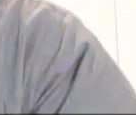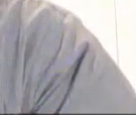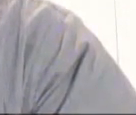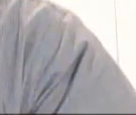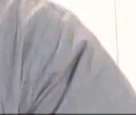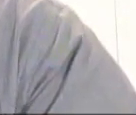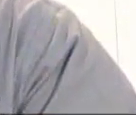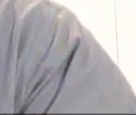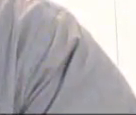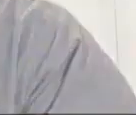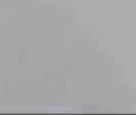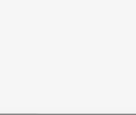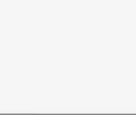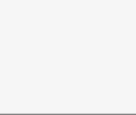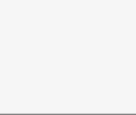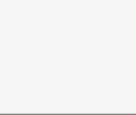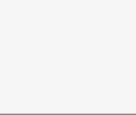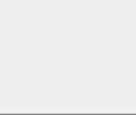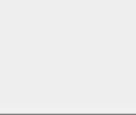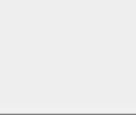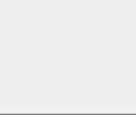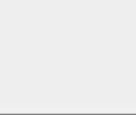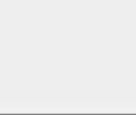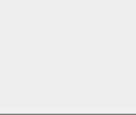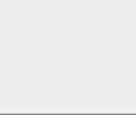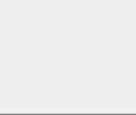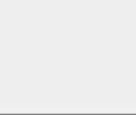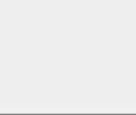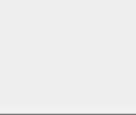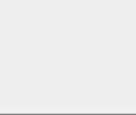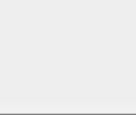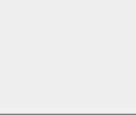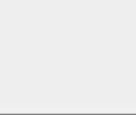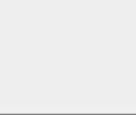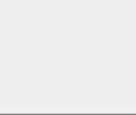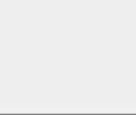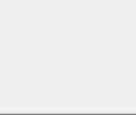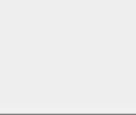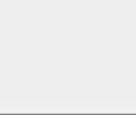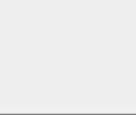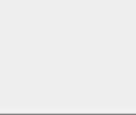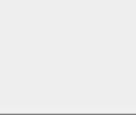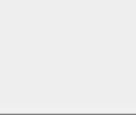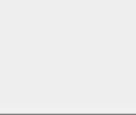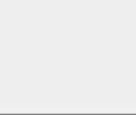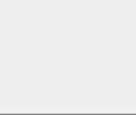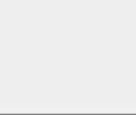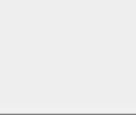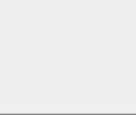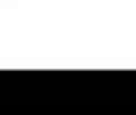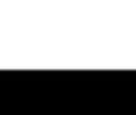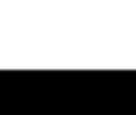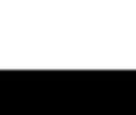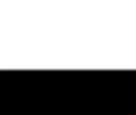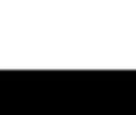de empresa es muy complicado en Costa Rica. Conciencia, miércoles 9 de la noche.